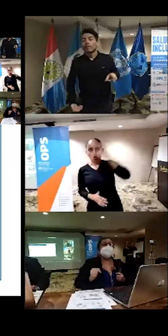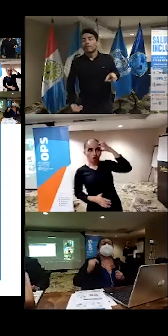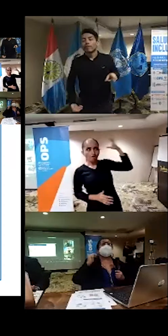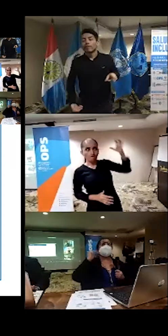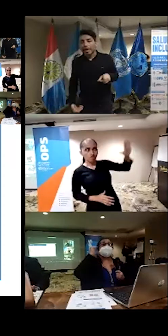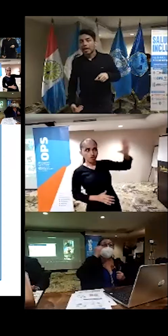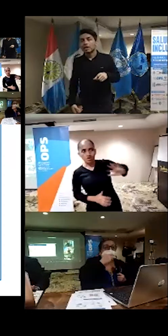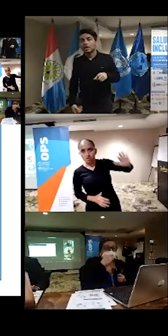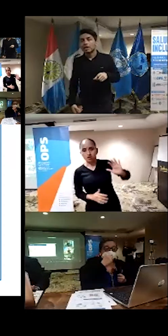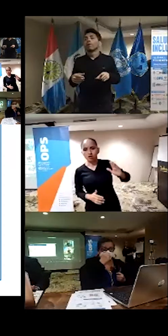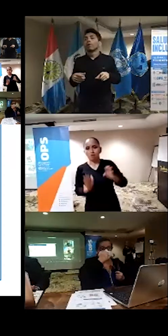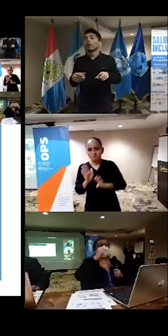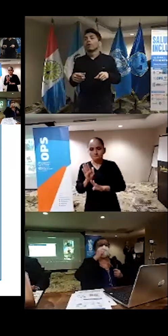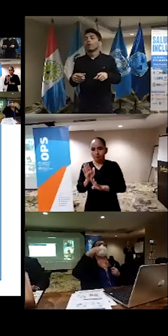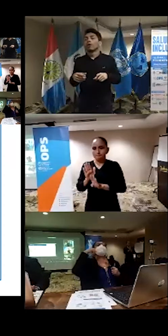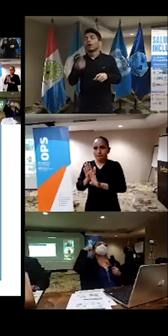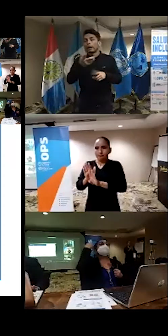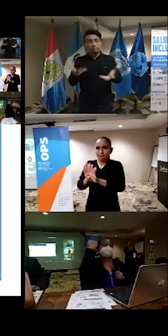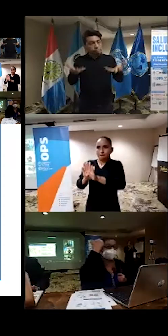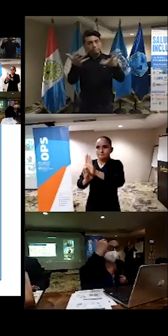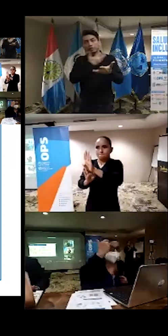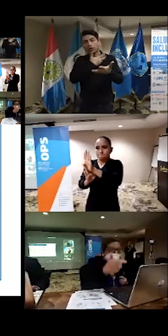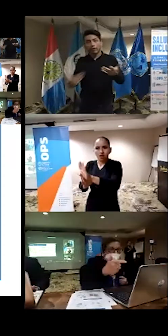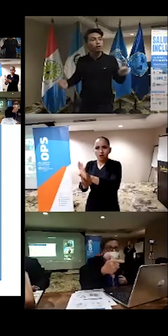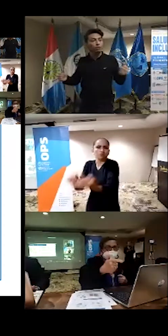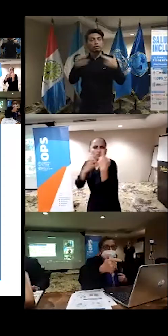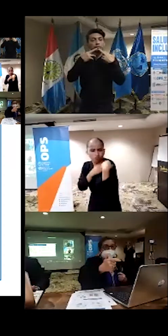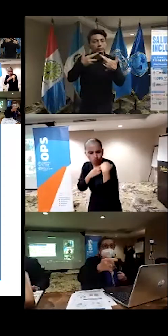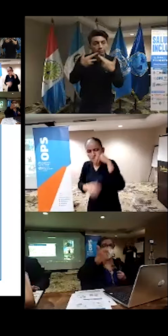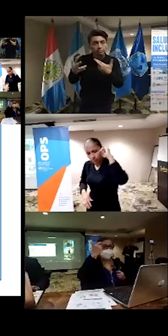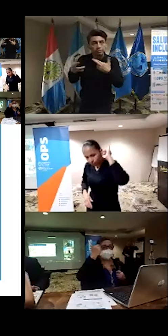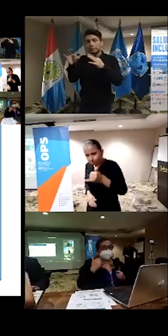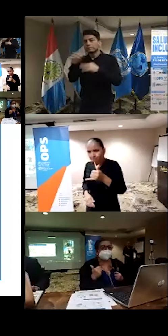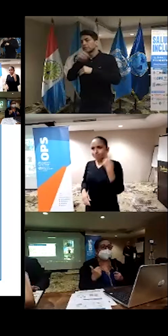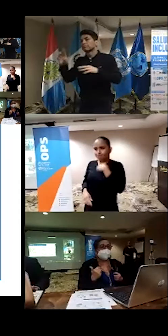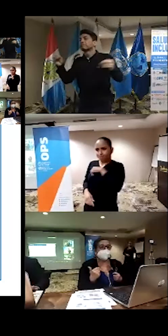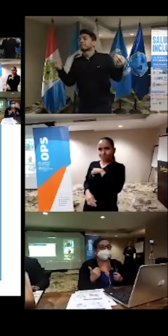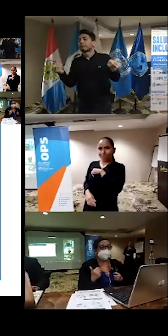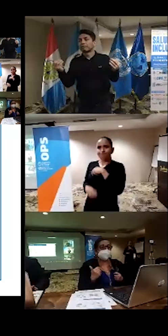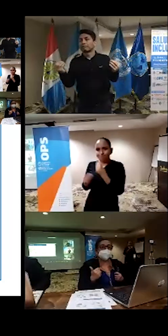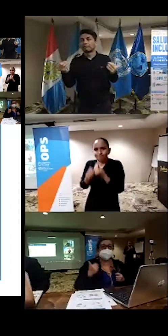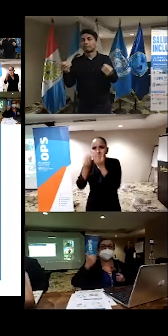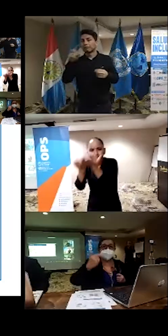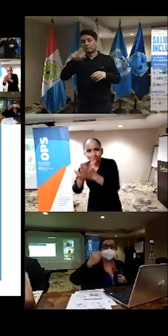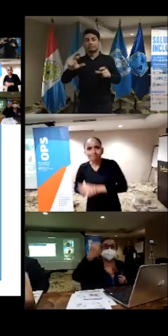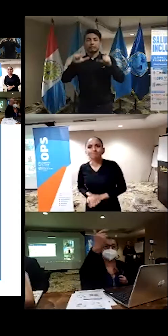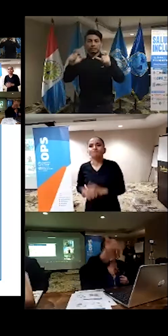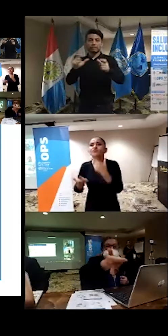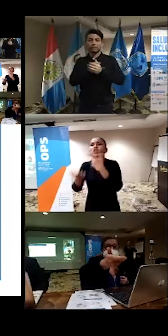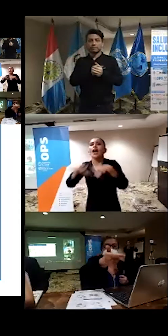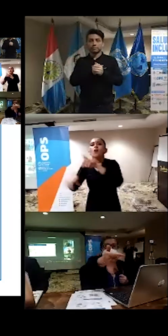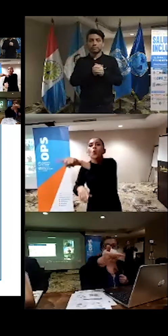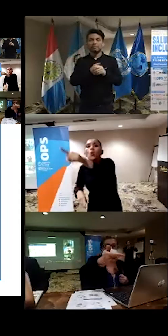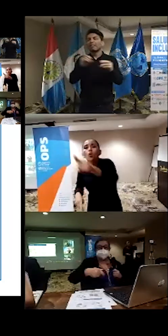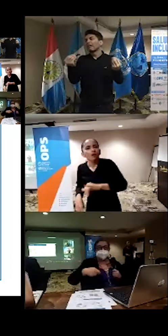cual va a desarrollar y va a responder a lo que nosotros certifiquemos. ¿Qué van a hacer ustedes